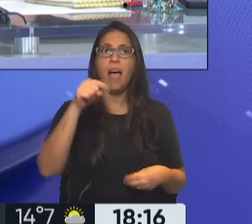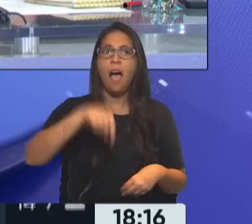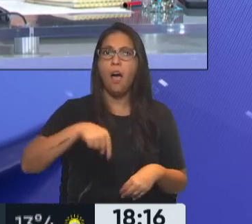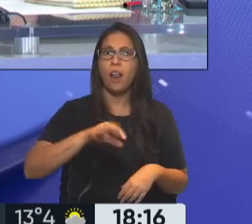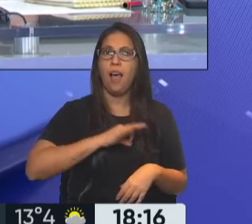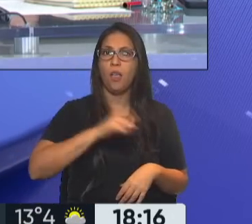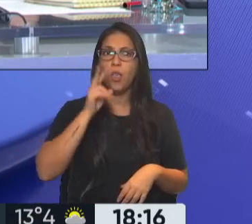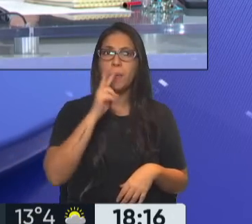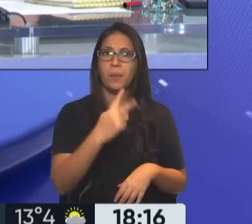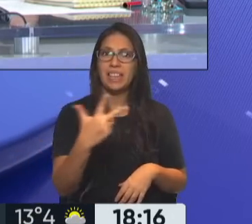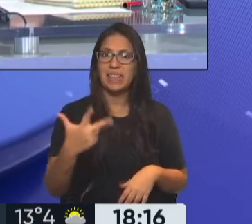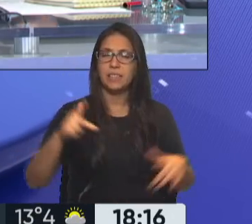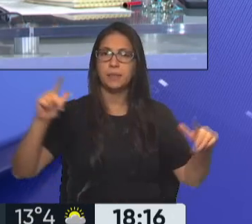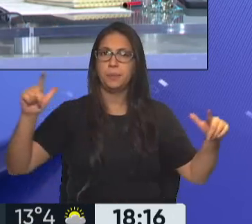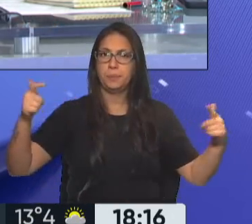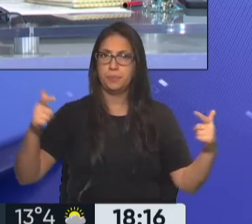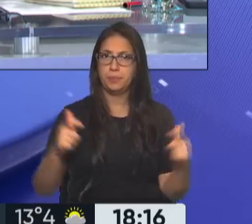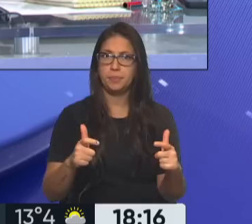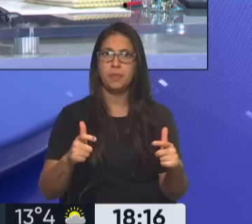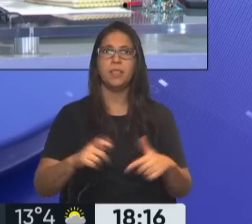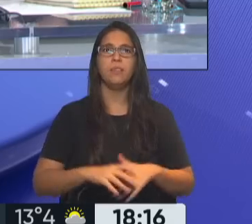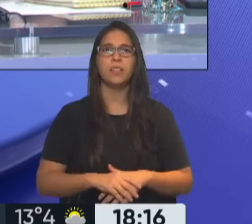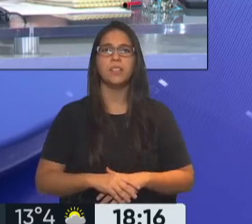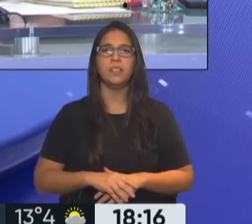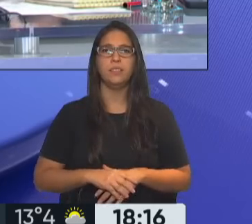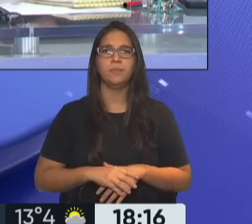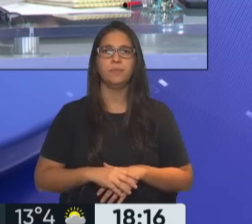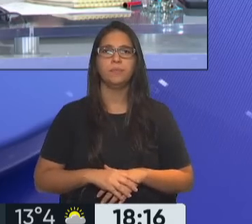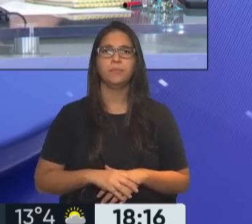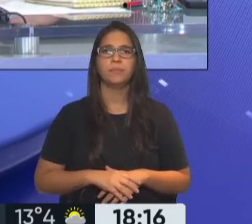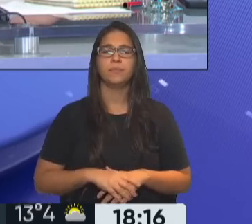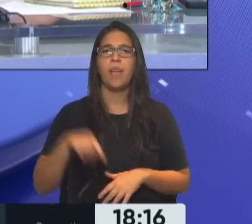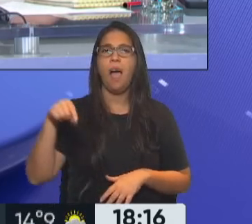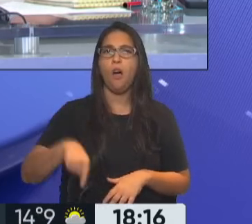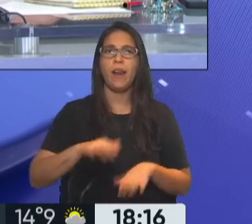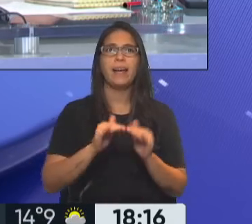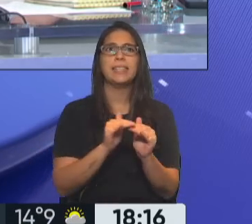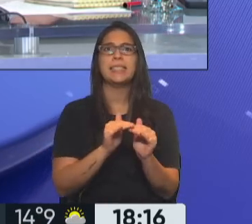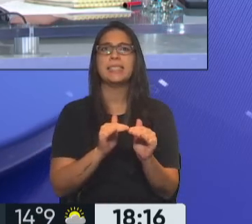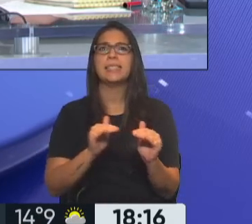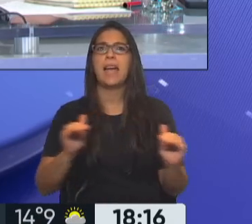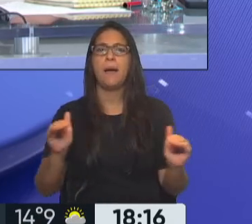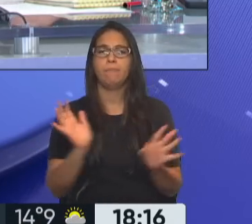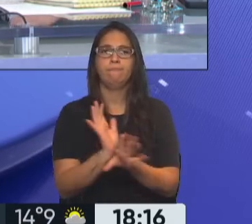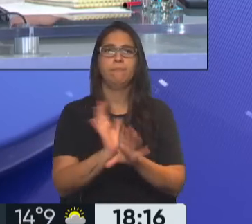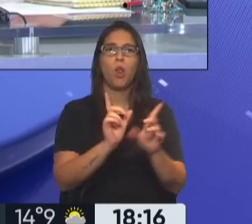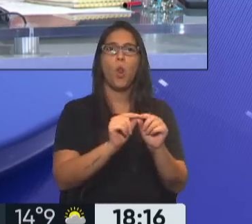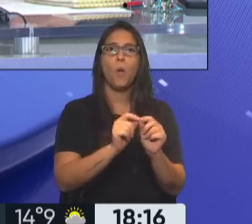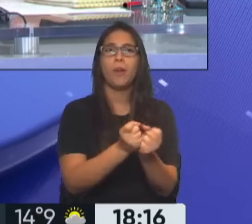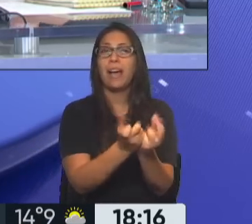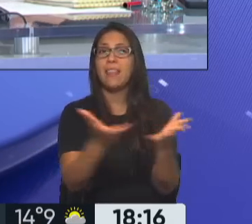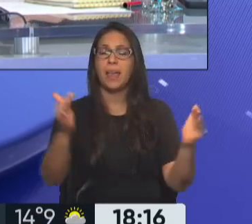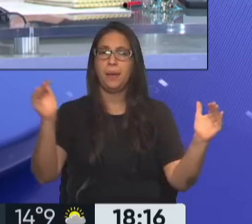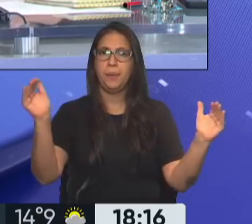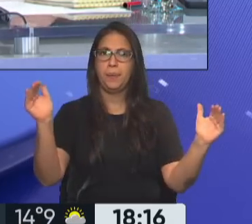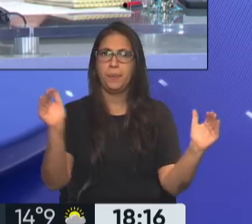el 2023, que digamos, se puede decir de alguna manera que está estable en cuanto a lo numérico, en cuanto a la cantidad, pero ¿qué es